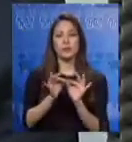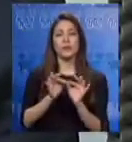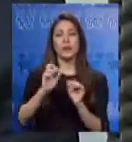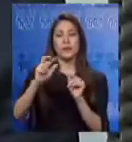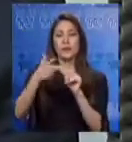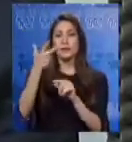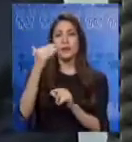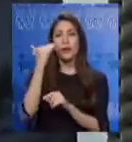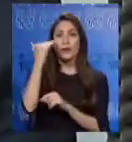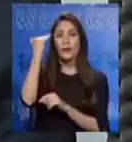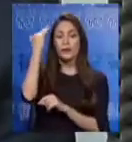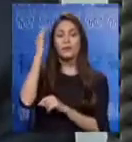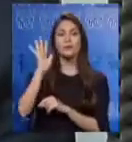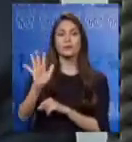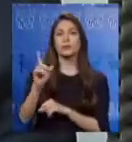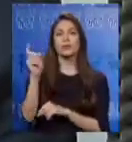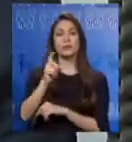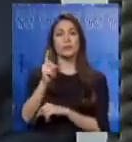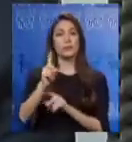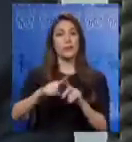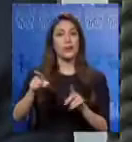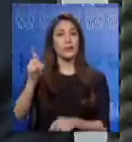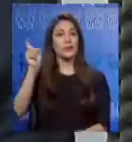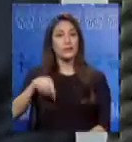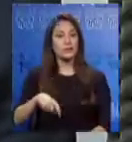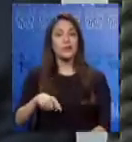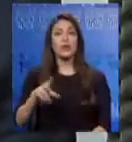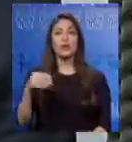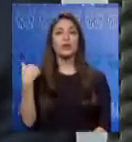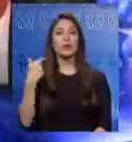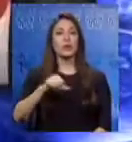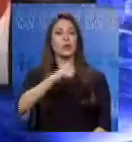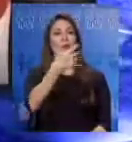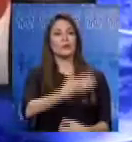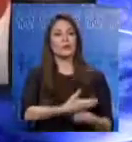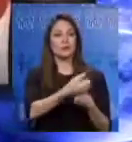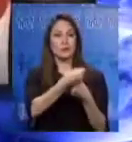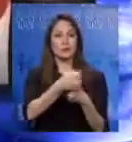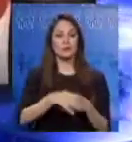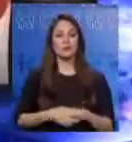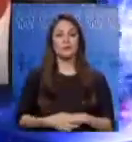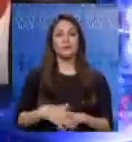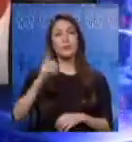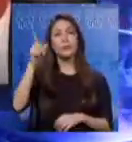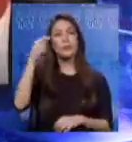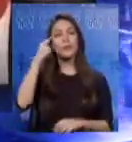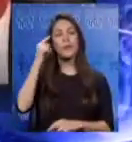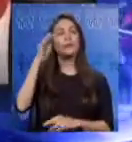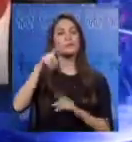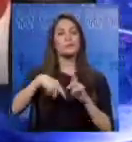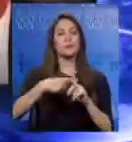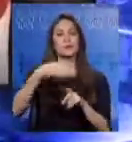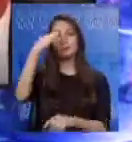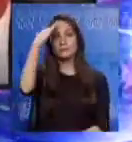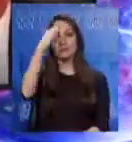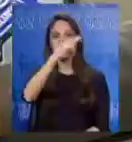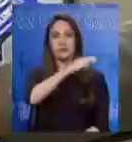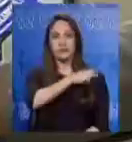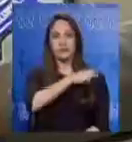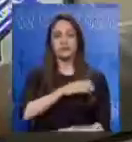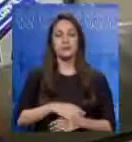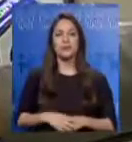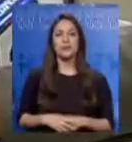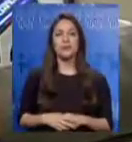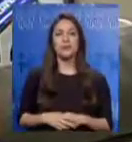edad, ¿verdad? Que lo necesiten, por supuesto, que no tengan otro tipo de aseguramiento. Relación gobierno-fuerzas armadas. Y el efecto va a ser